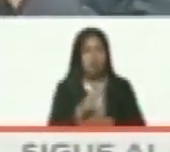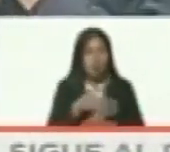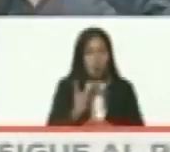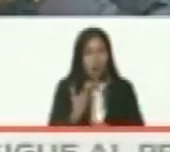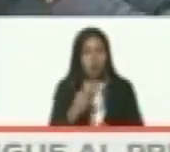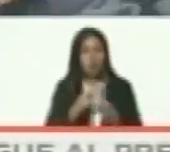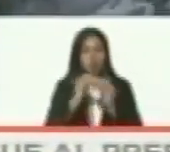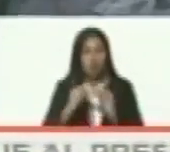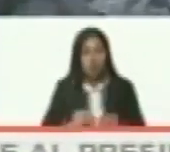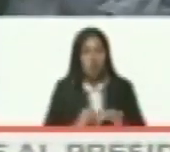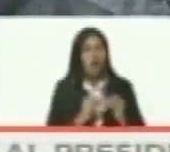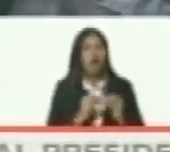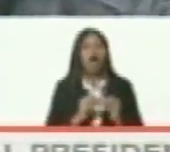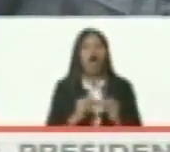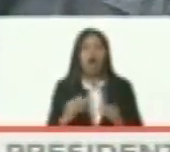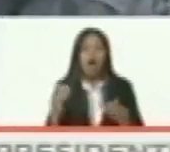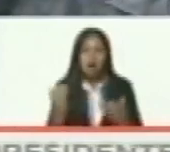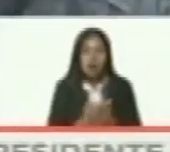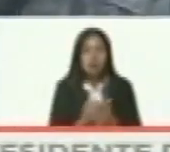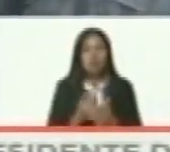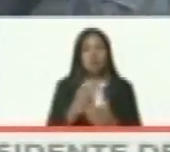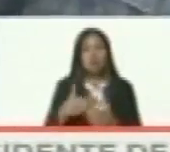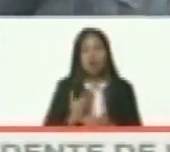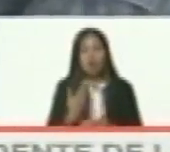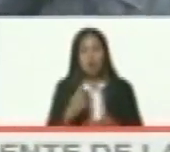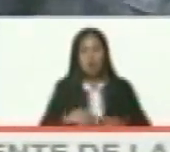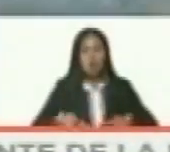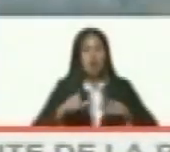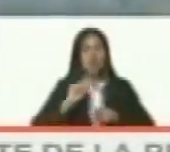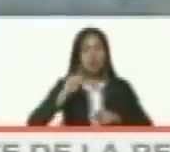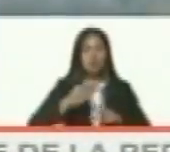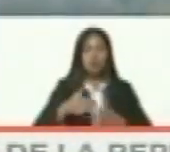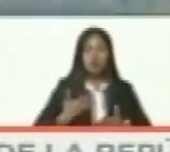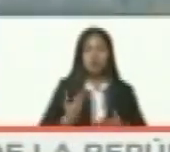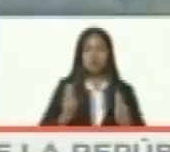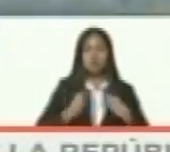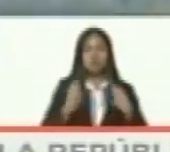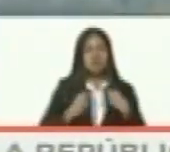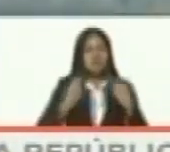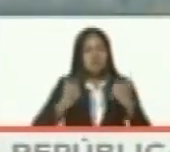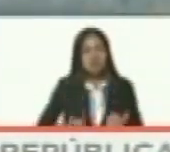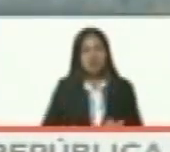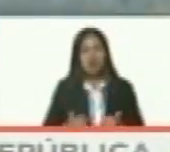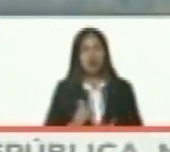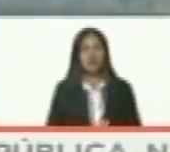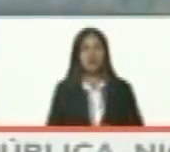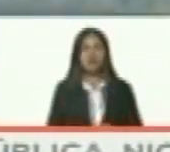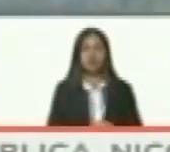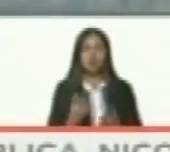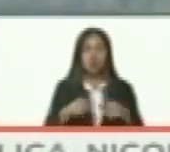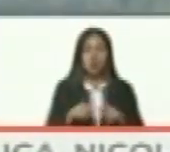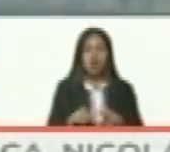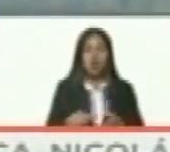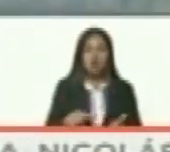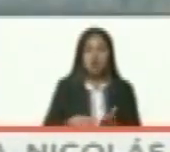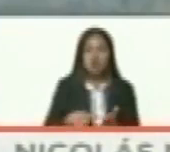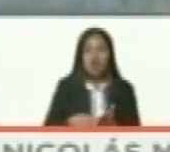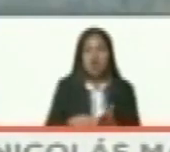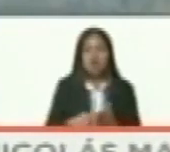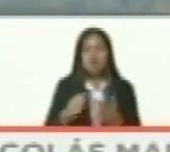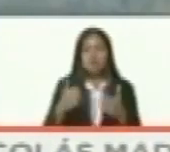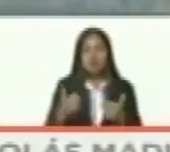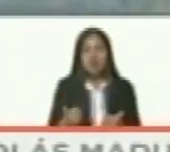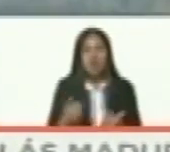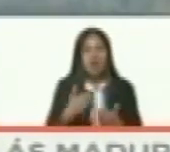recuperación y hacer de ese espacio del vivir viviendo, con unas ciudades funcionales,